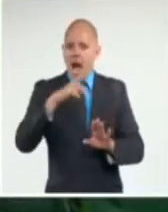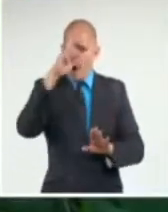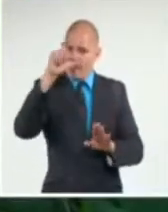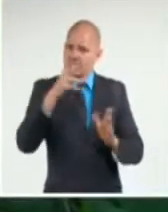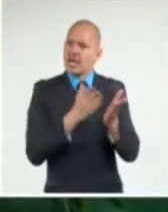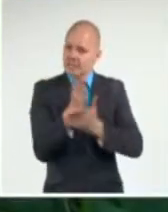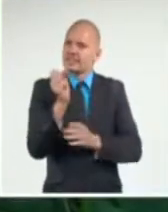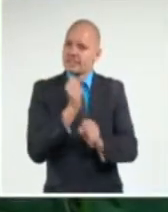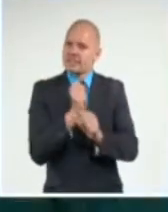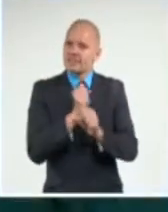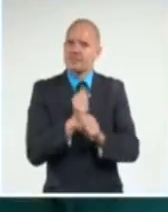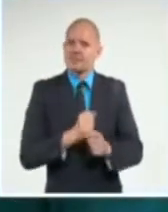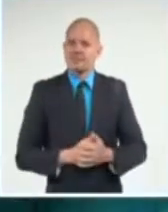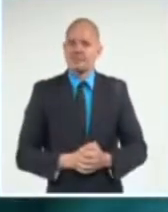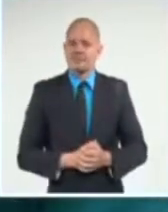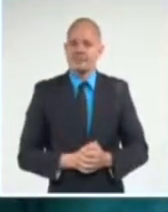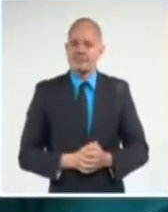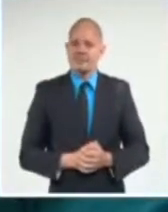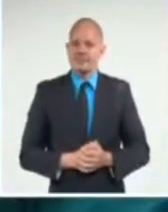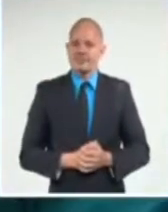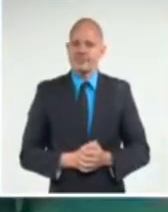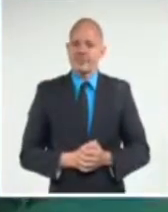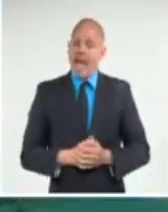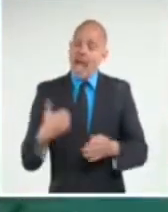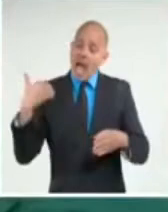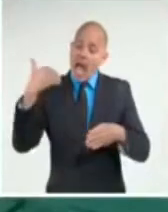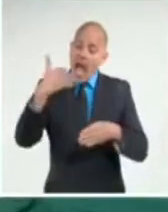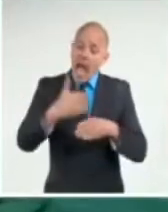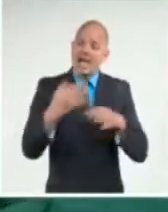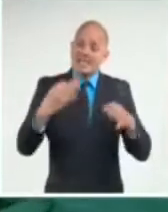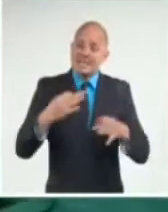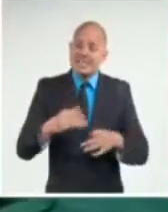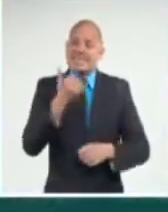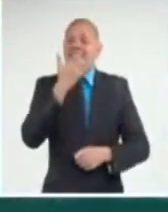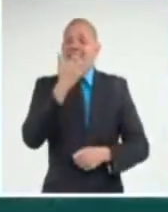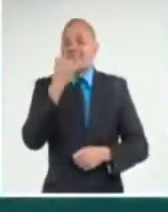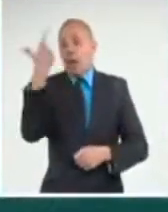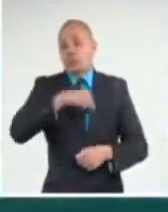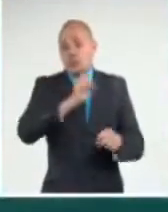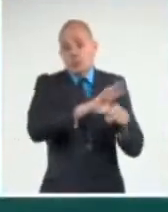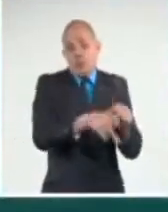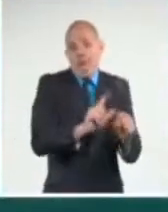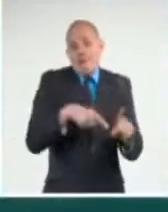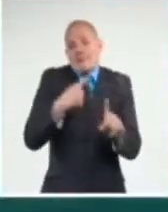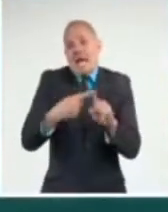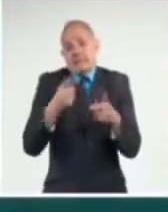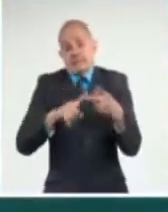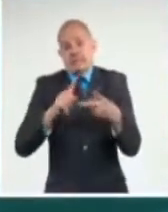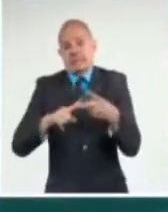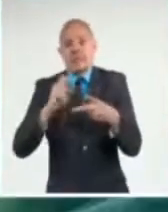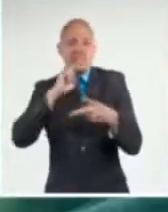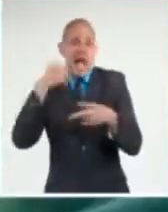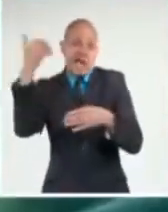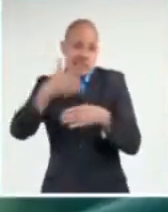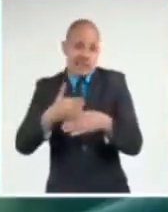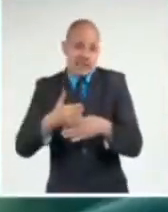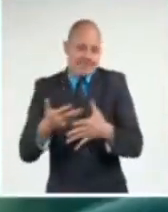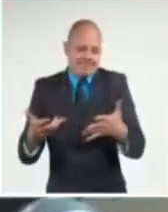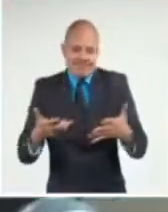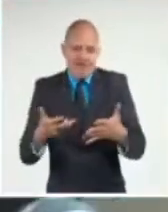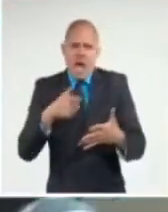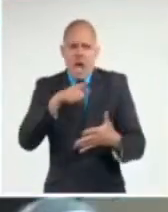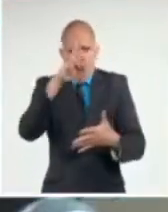el impacto del bloqueo y la pandemia no impidió el cumplimiento del objeto social de esta emblemática dependencia del hospital